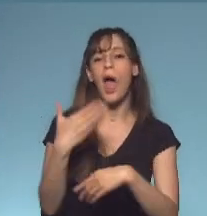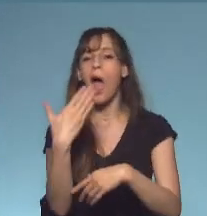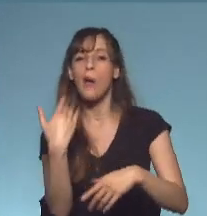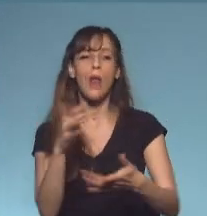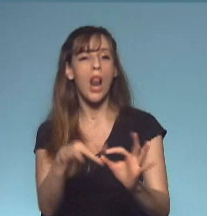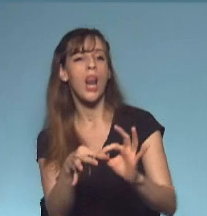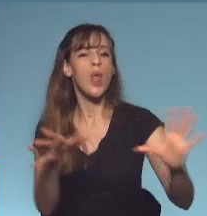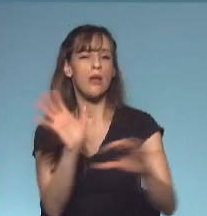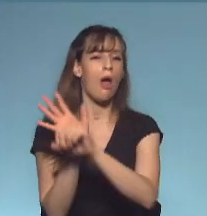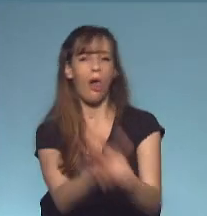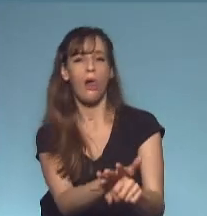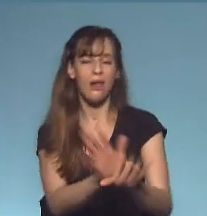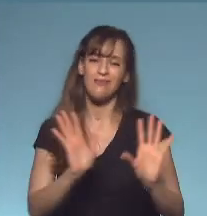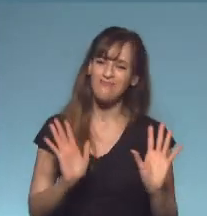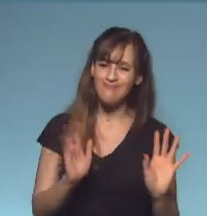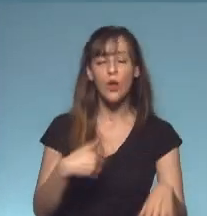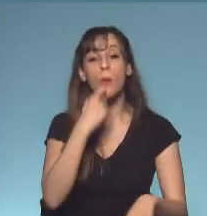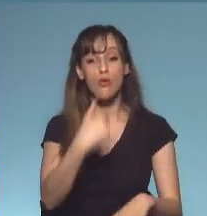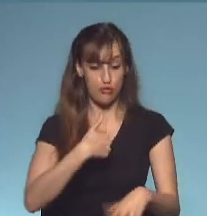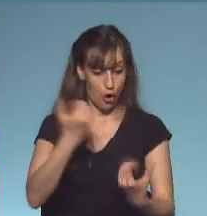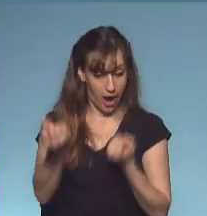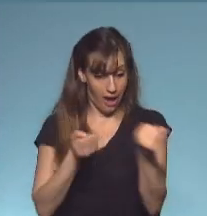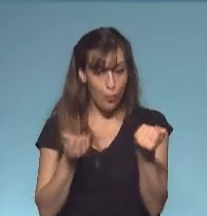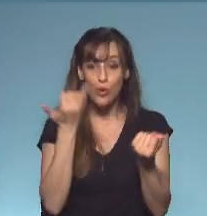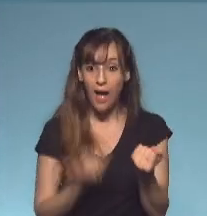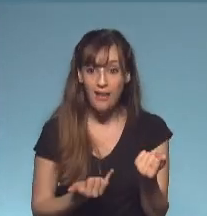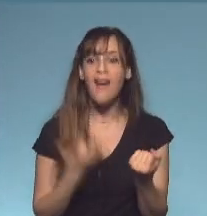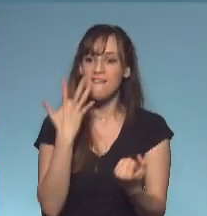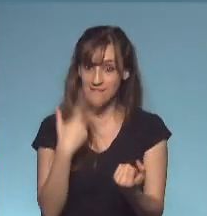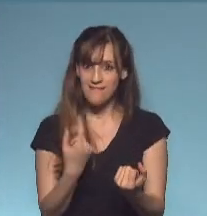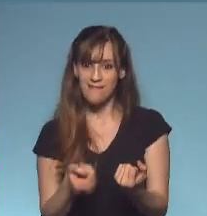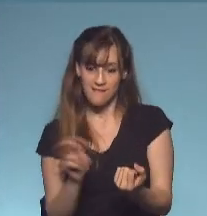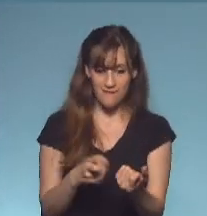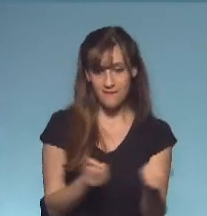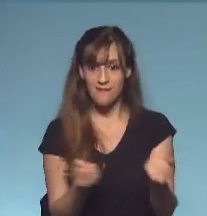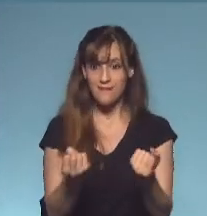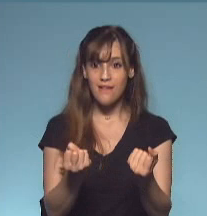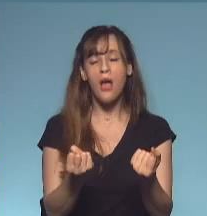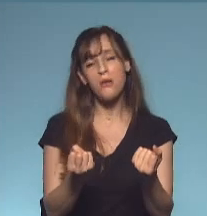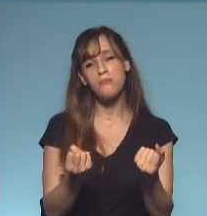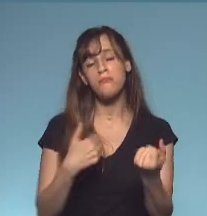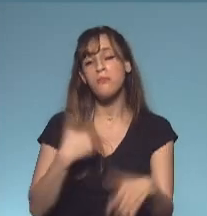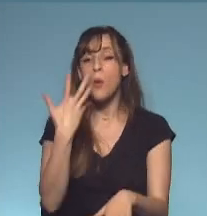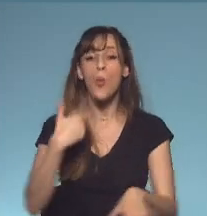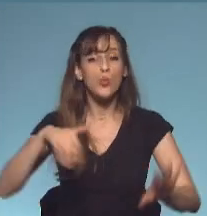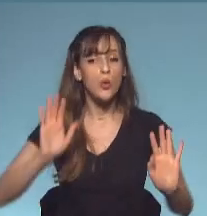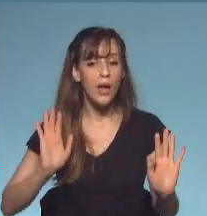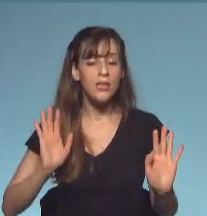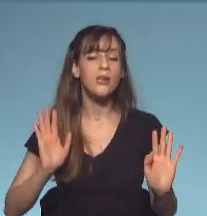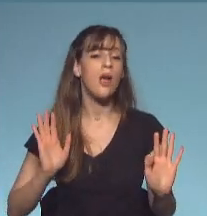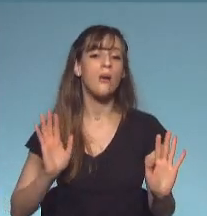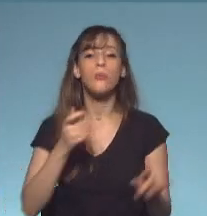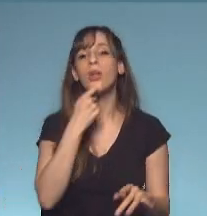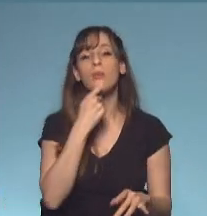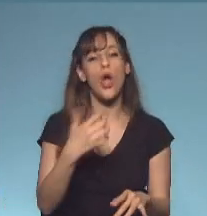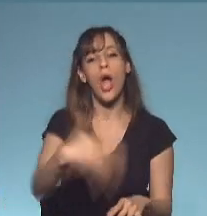Entonces yo pensaba, bueno, yo tengo auto, me gusta manejar, y me gustaría tal vez, o a alguno le gustaría pasar todas las calles